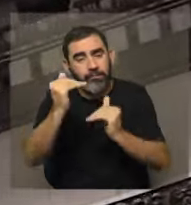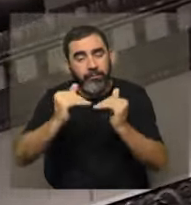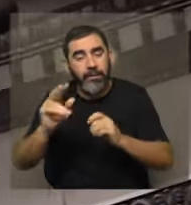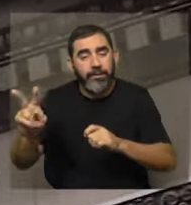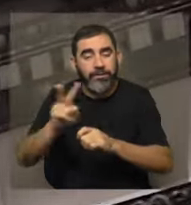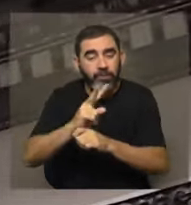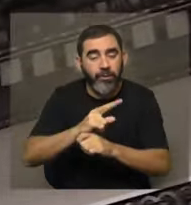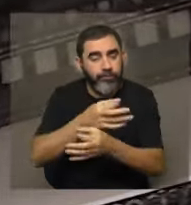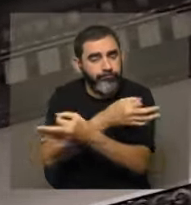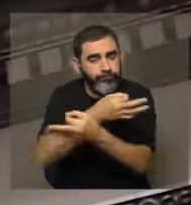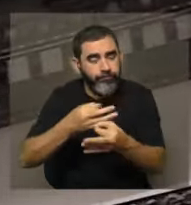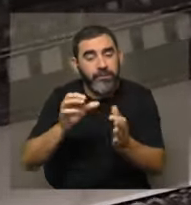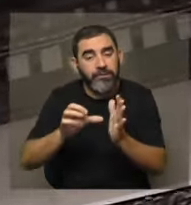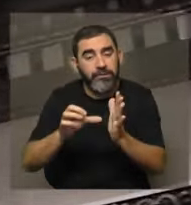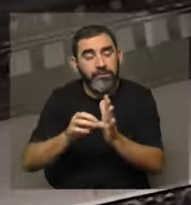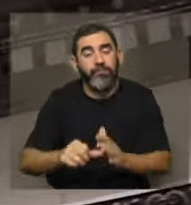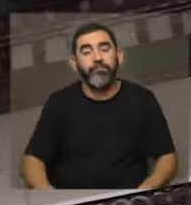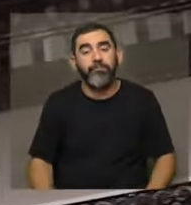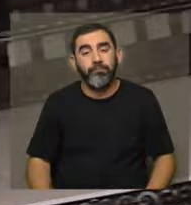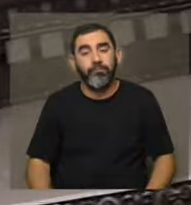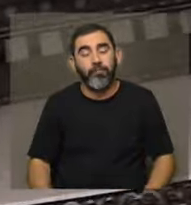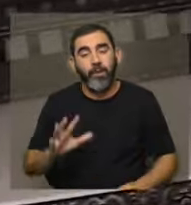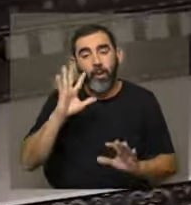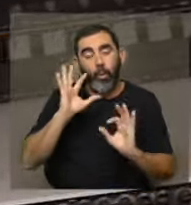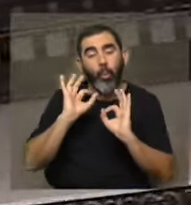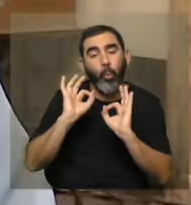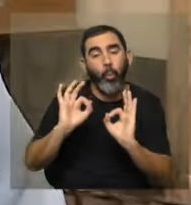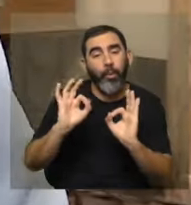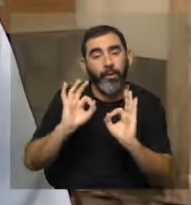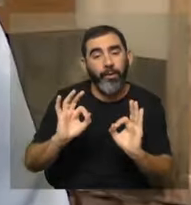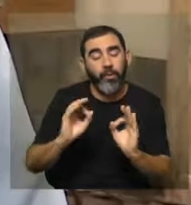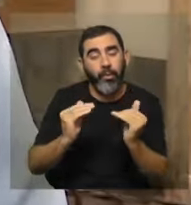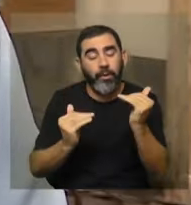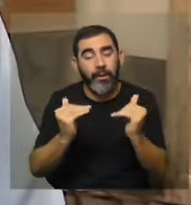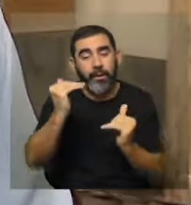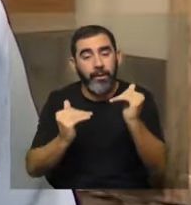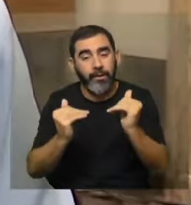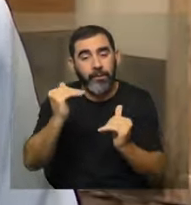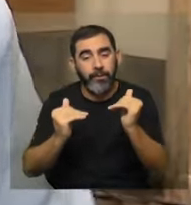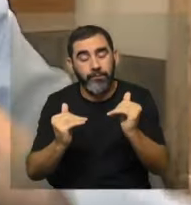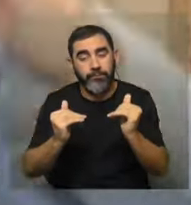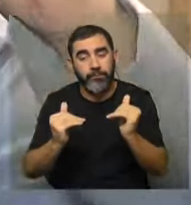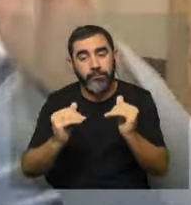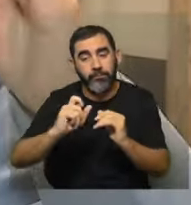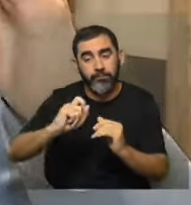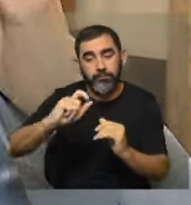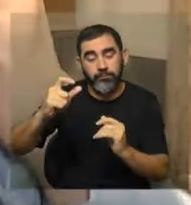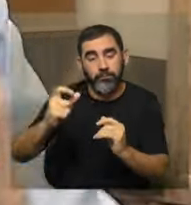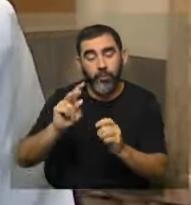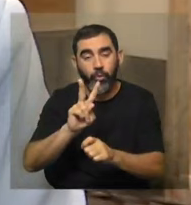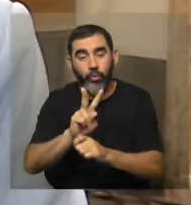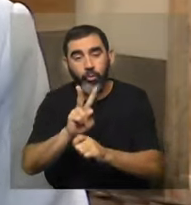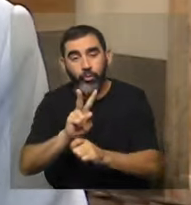seguridad y eficiencia del sistema hay que tener mucho cuidado en en el equilibrio entre aumentar el número de